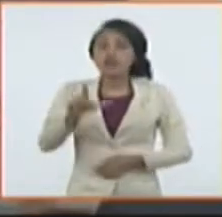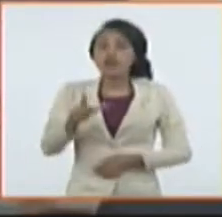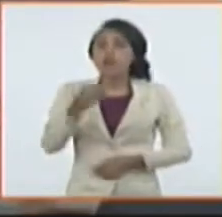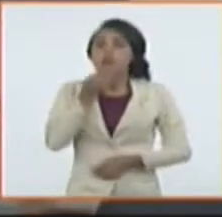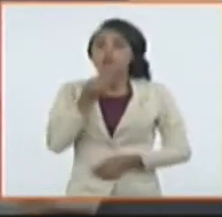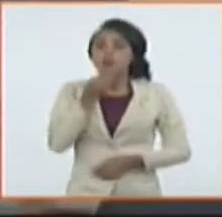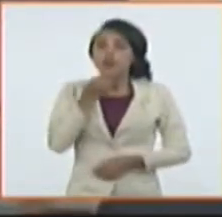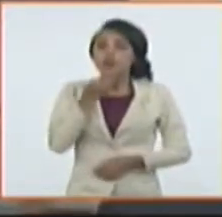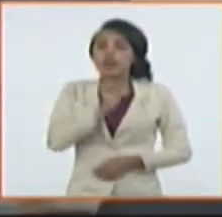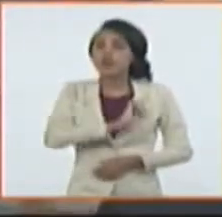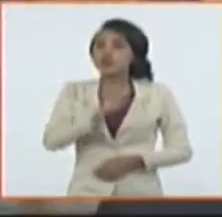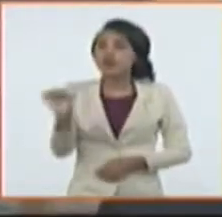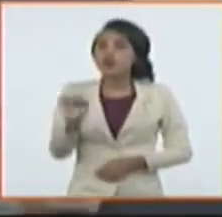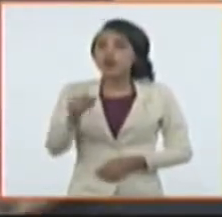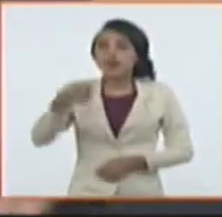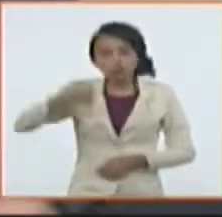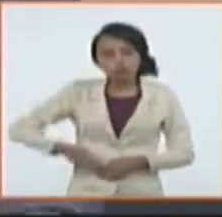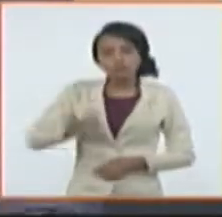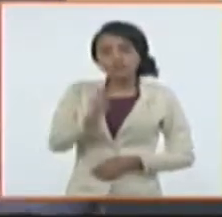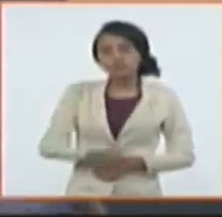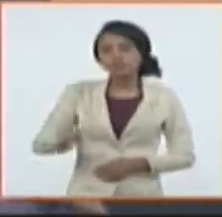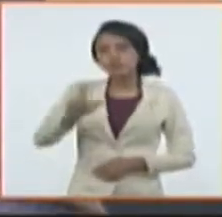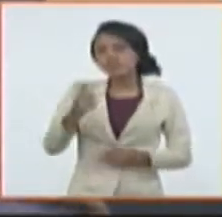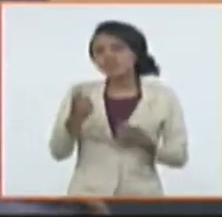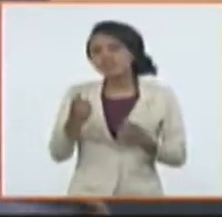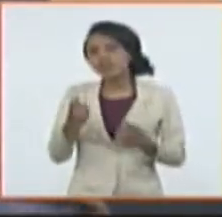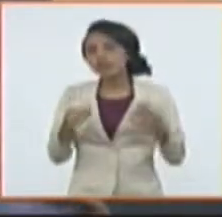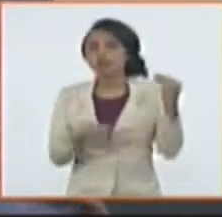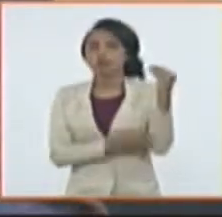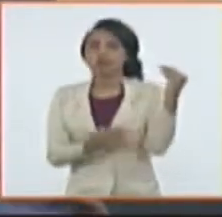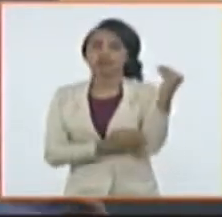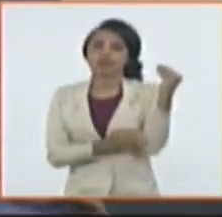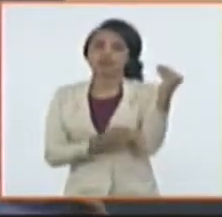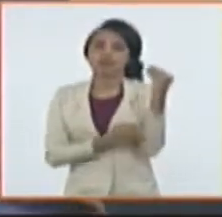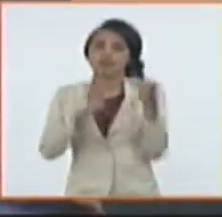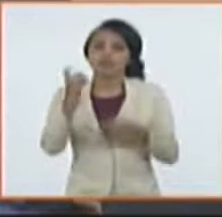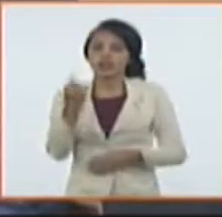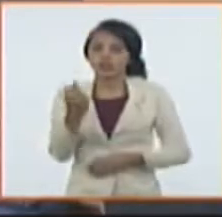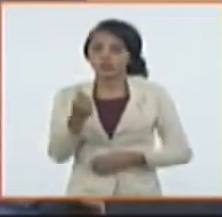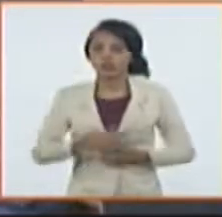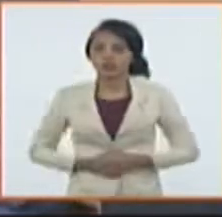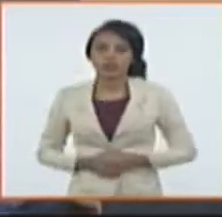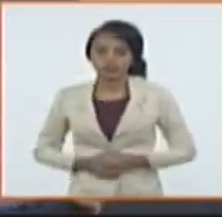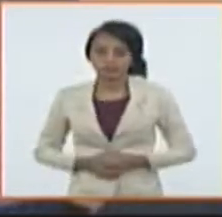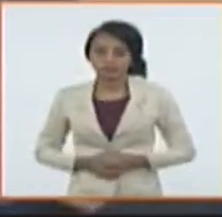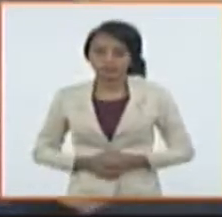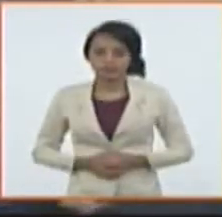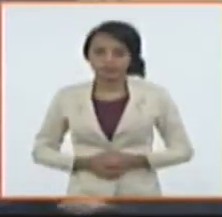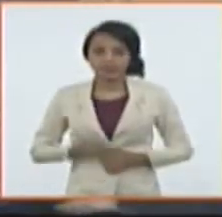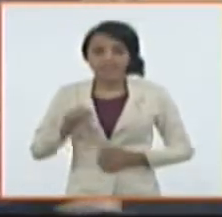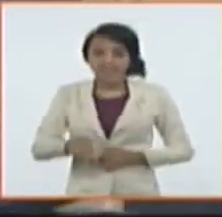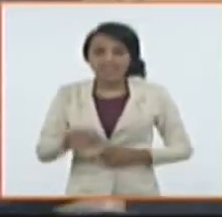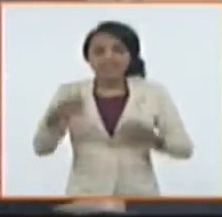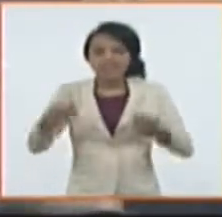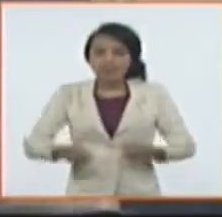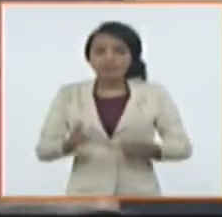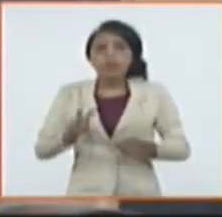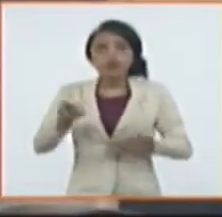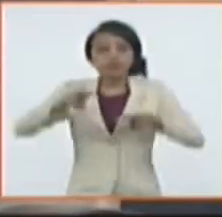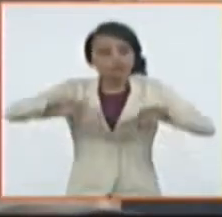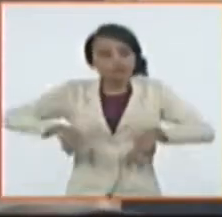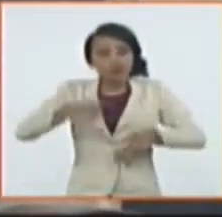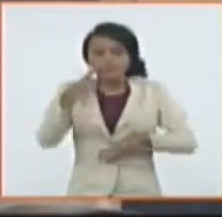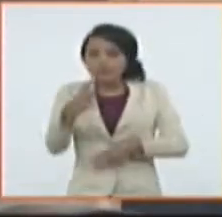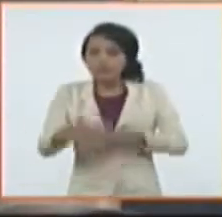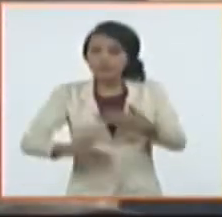justicia social que hay que tener, fortaleza económica, invulnerabilidad económica. Y ahí es donde tenemos que centrarnos también. Pero